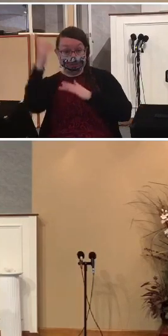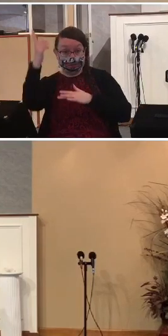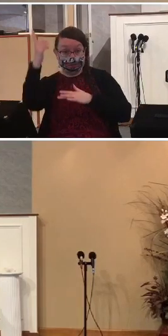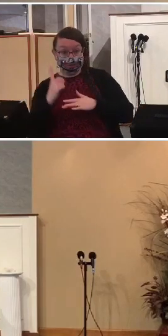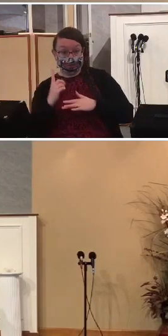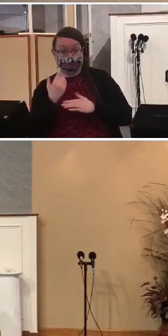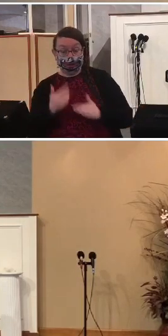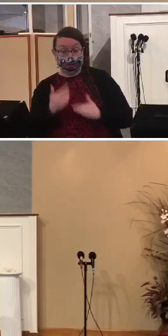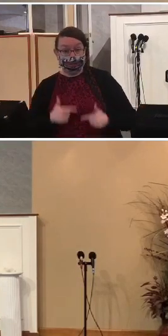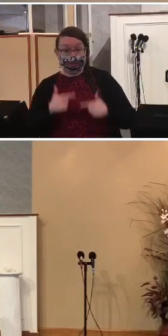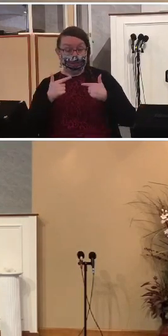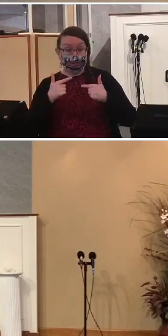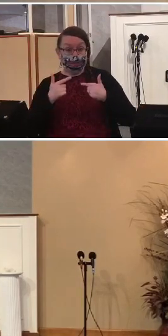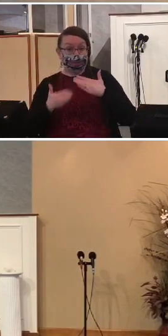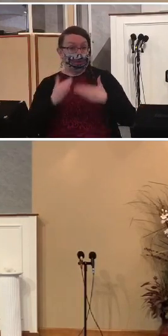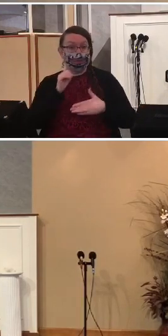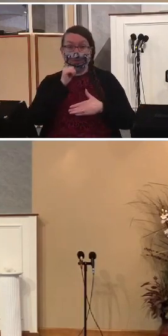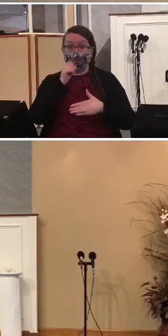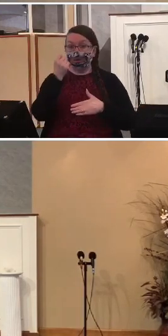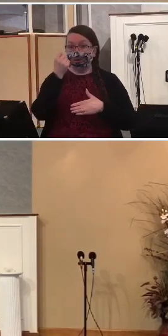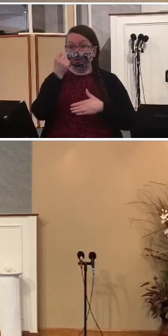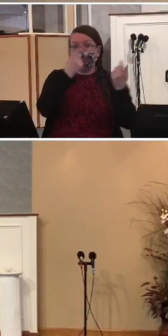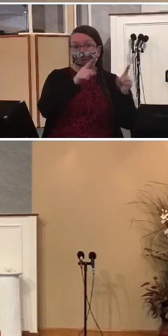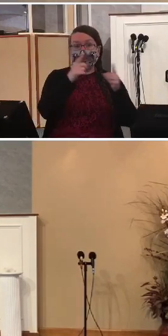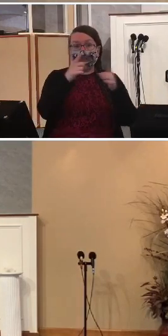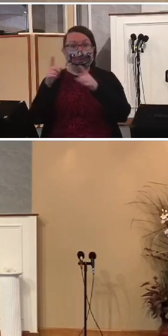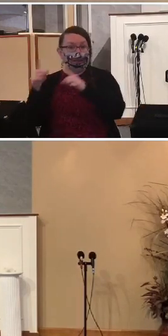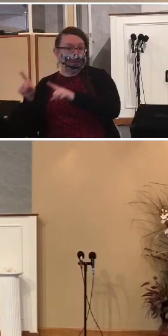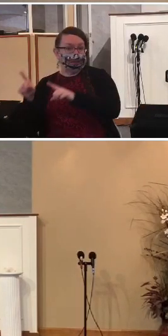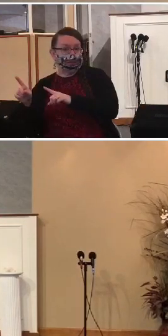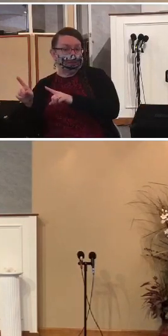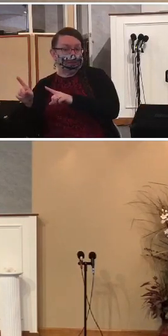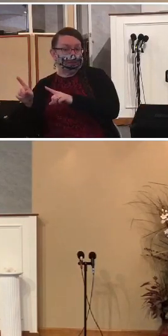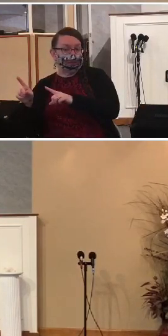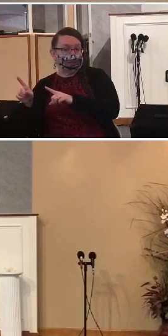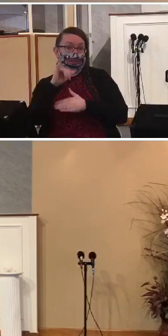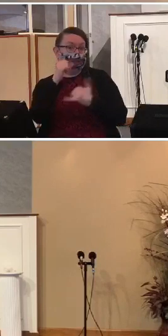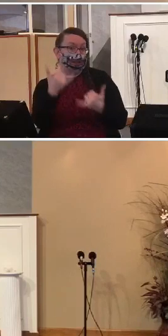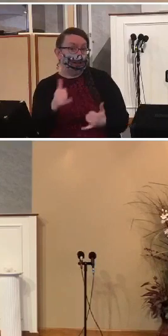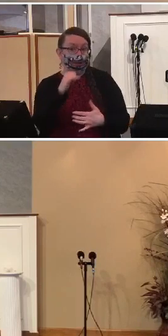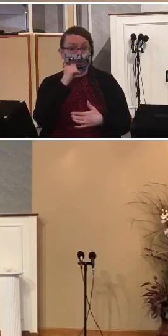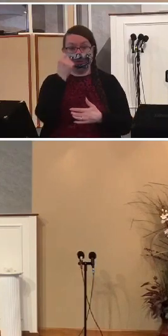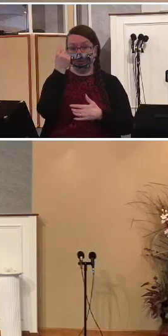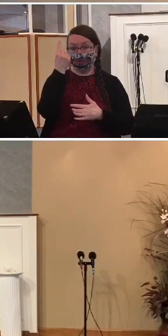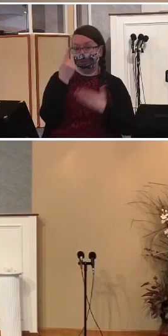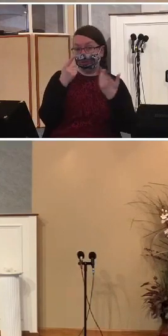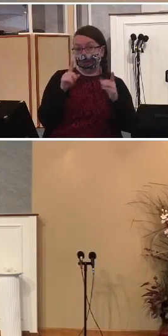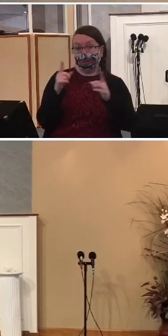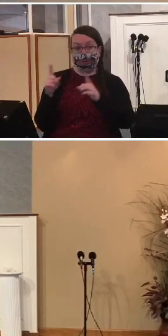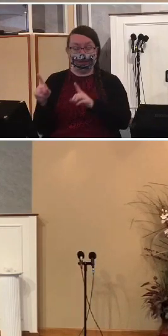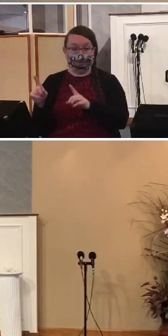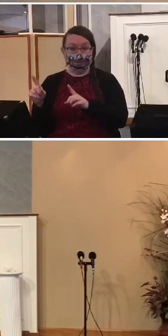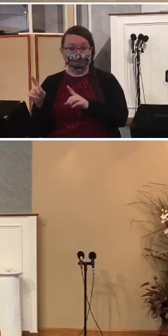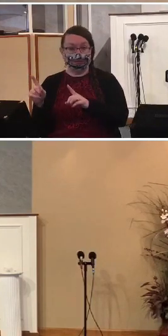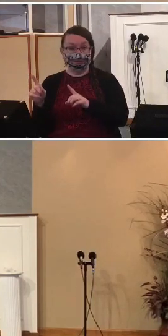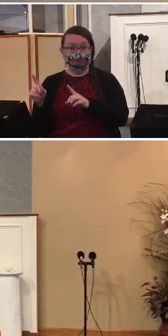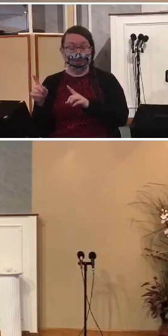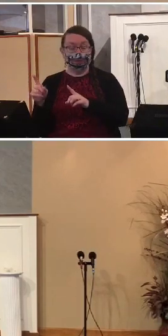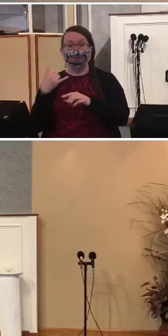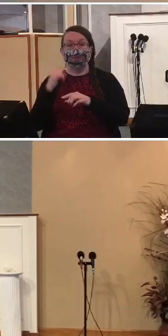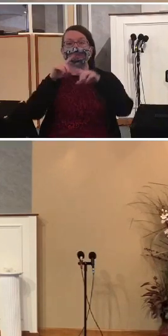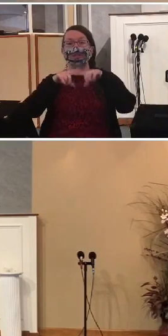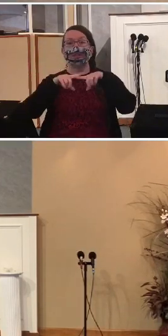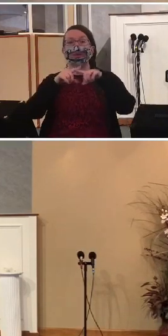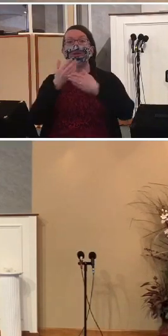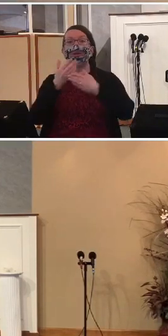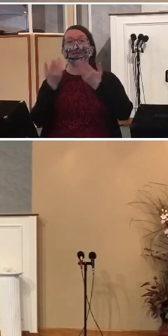y nosotros no entendemos ni siquiera lo que está sucediendo y no lo entendemos porque nosotros estamos basando nuestra vida en lo que sucedió en